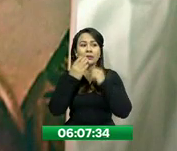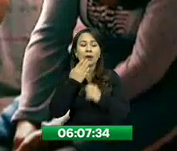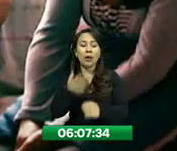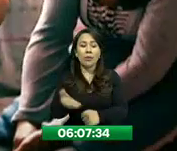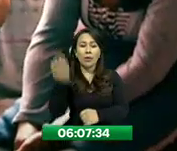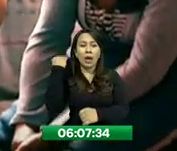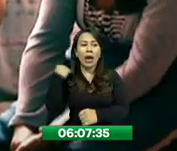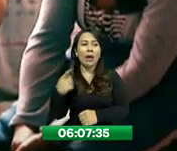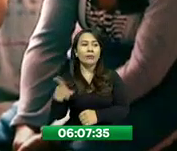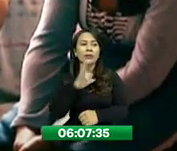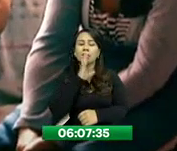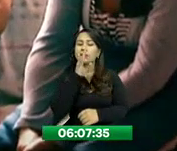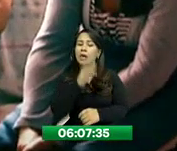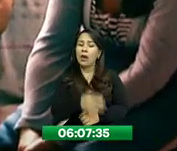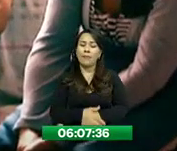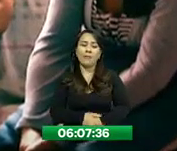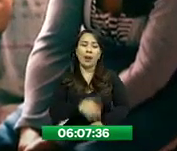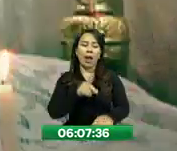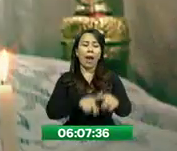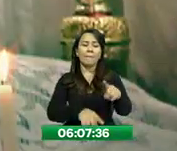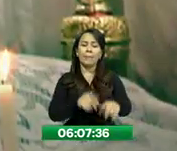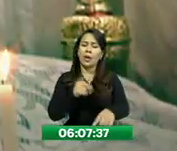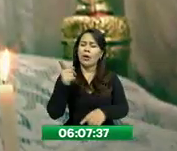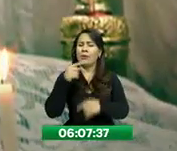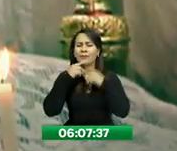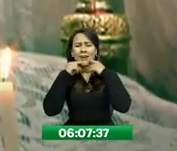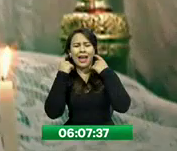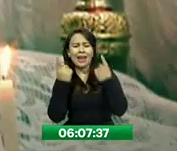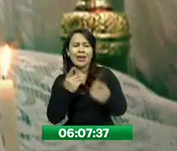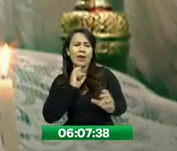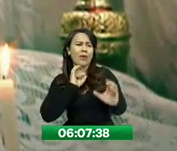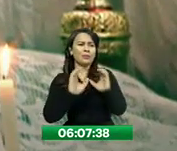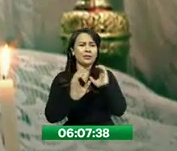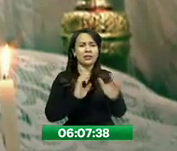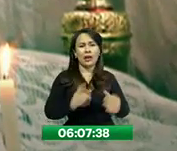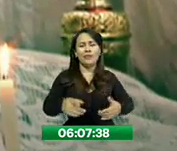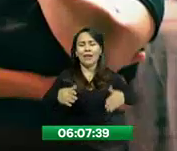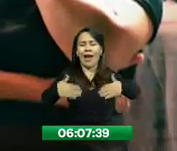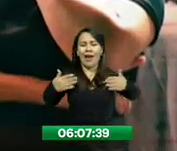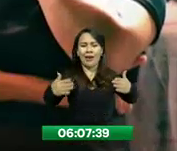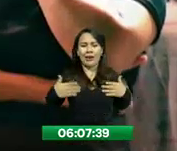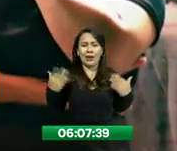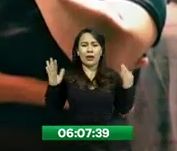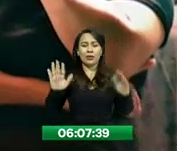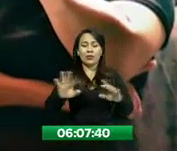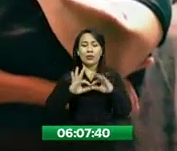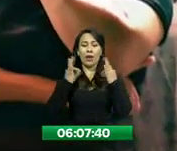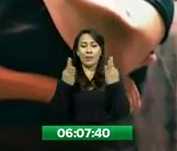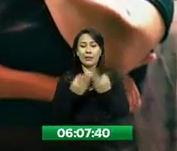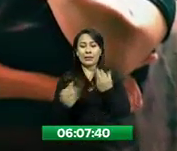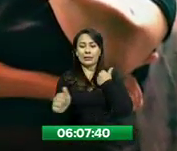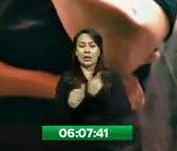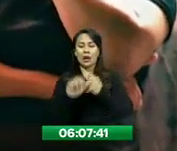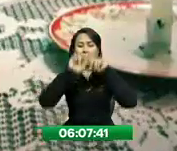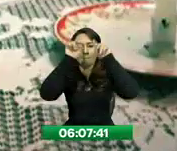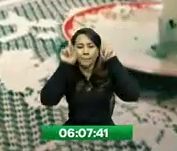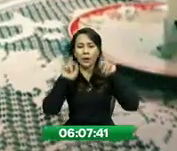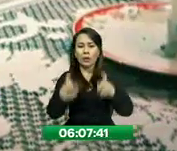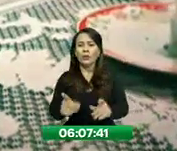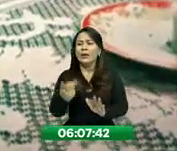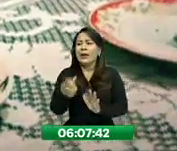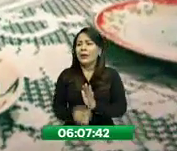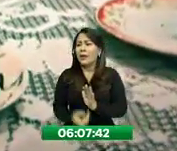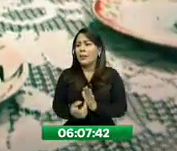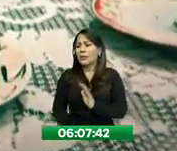compartió a sus familiares y amigos. Frente a ese improvisado altar, sus allegados se preguntan, ¿qué